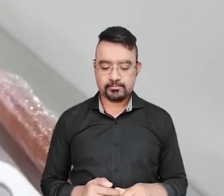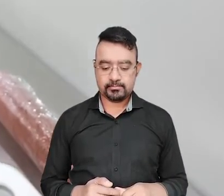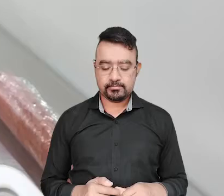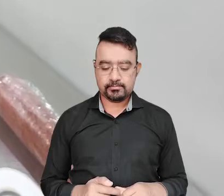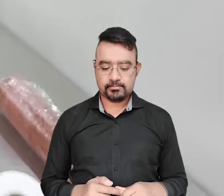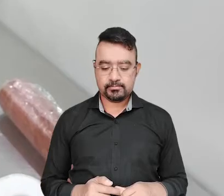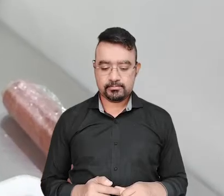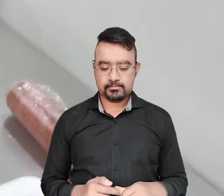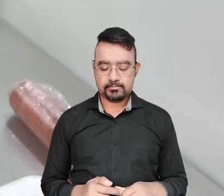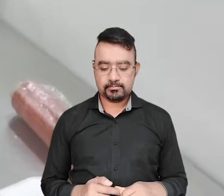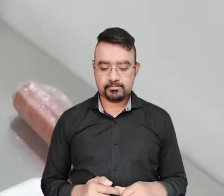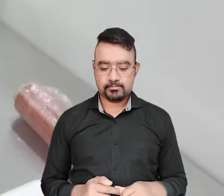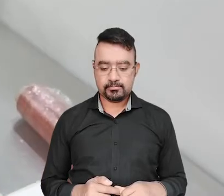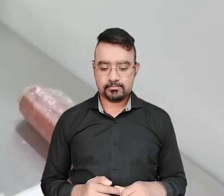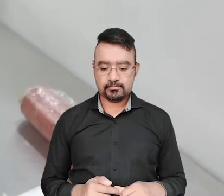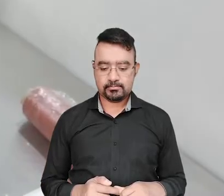Ya saben.